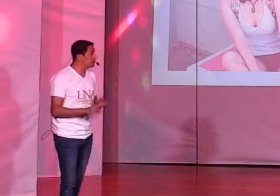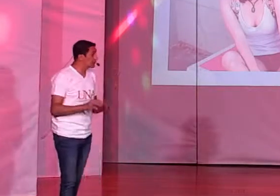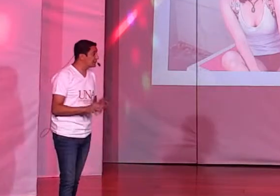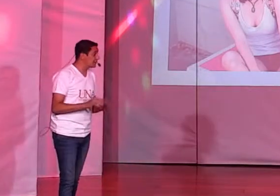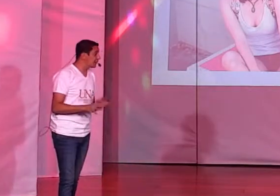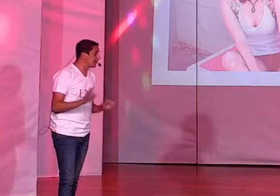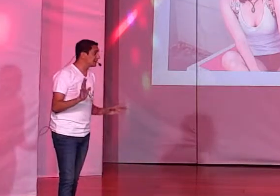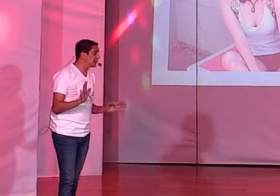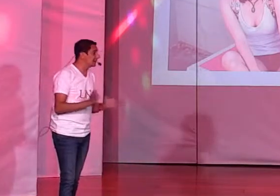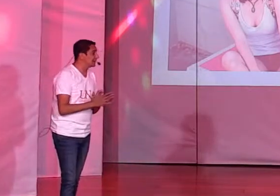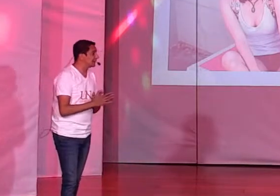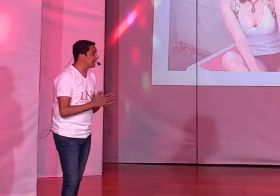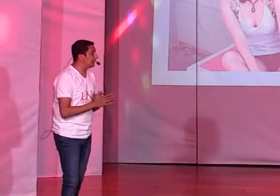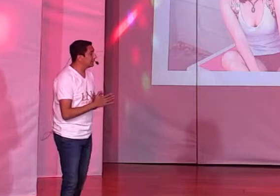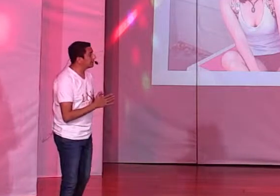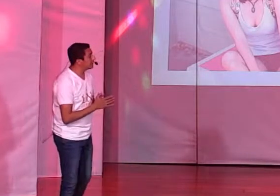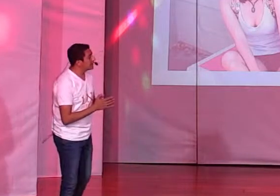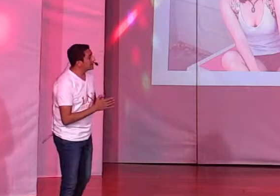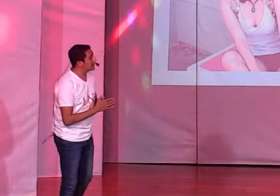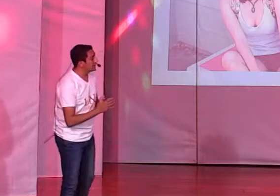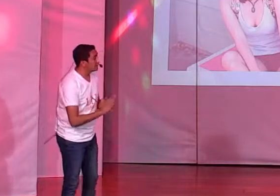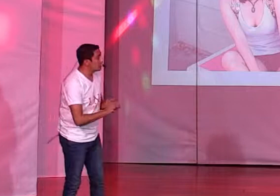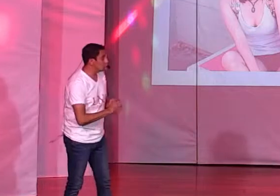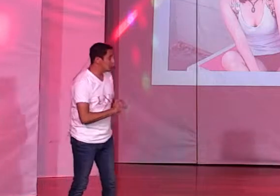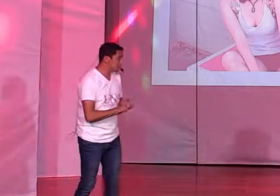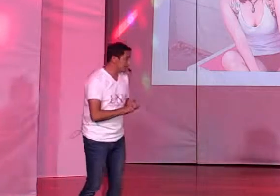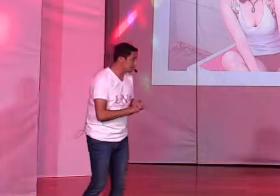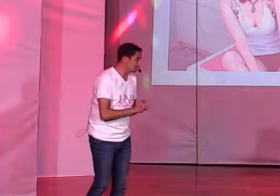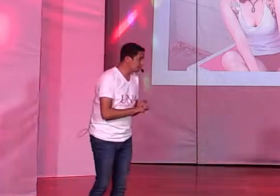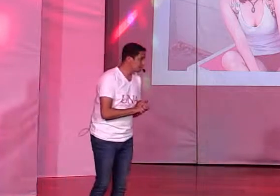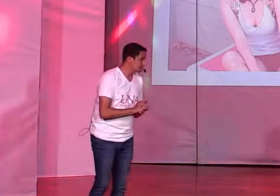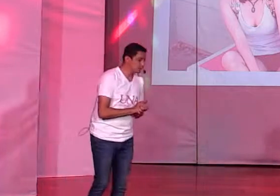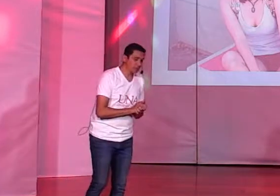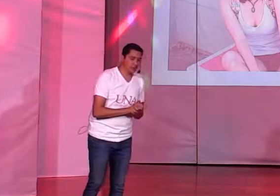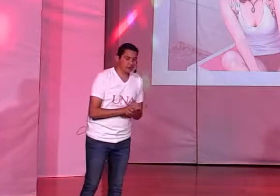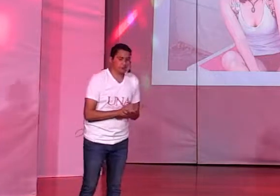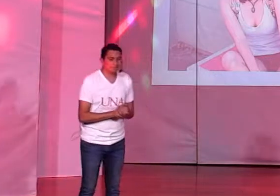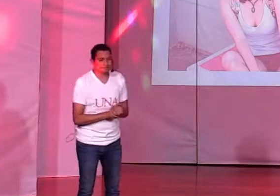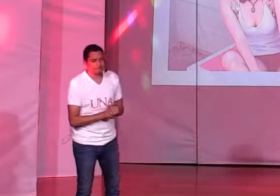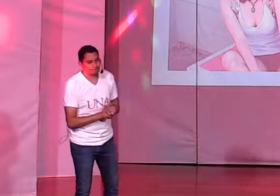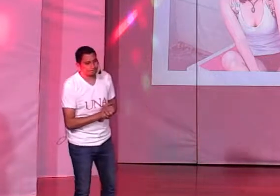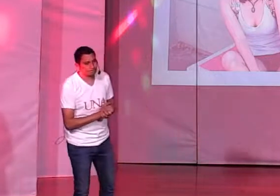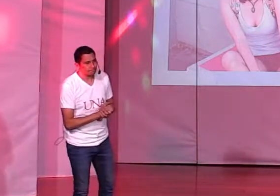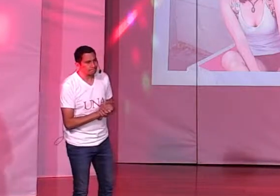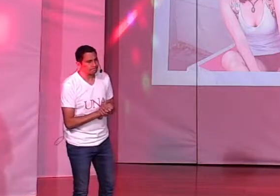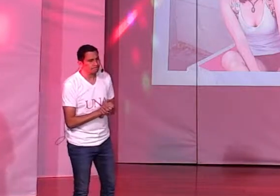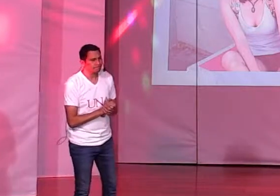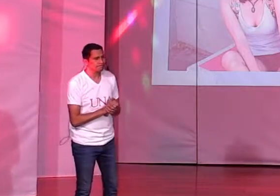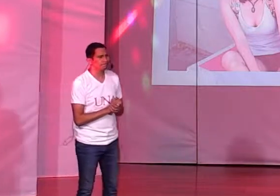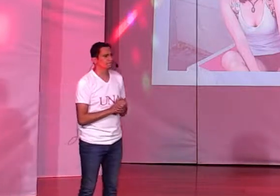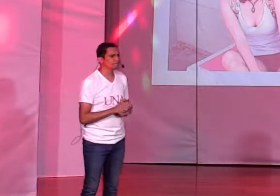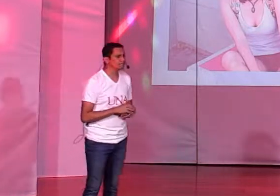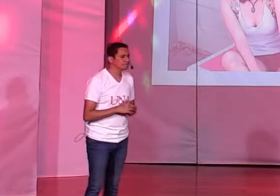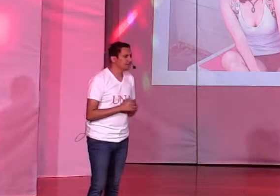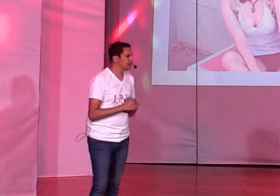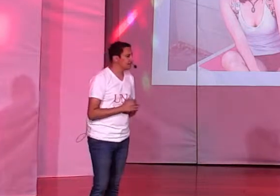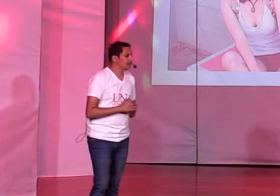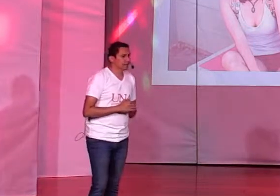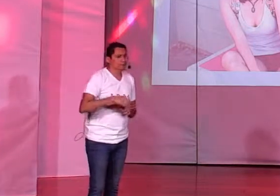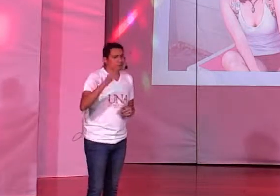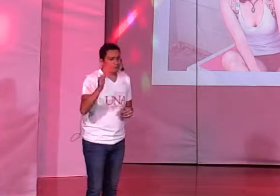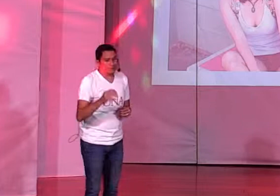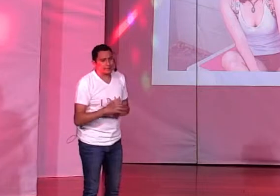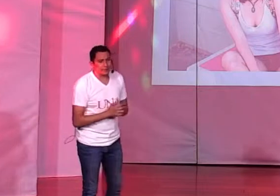ahí pueden participar en el chat del YouTube. Del YouTube, claro que sí. Bueno, amigos, nuestro nombre es Mario Jones, para servirle, y